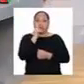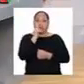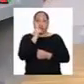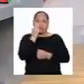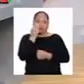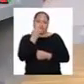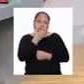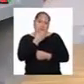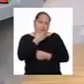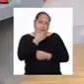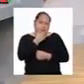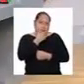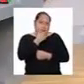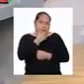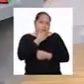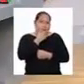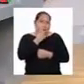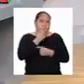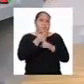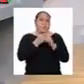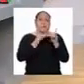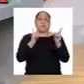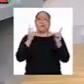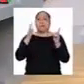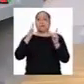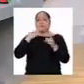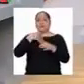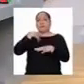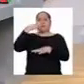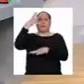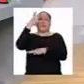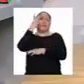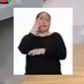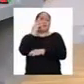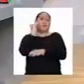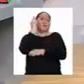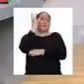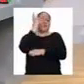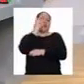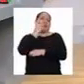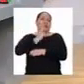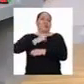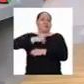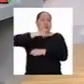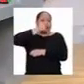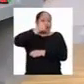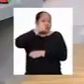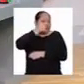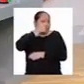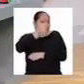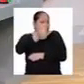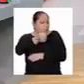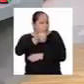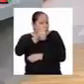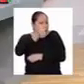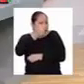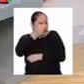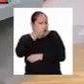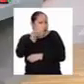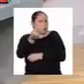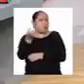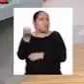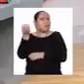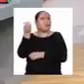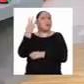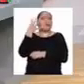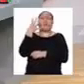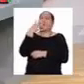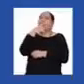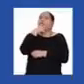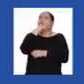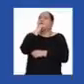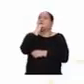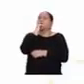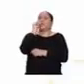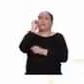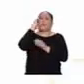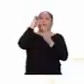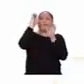bien, pero mi amplia experiencia como detective me dice que, por